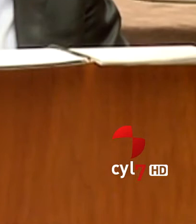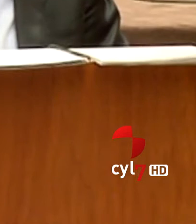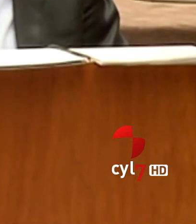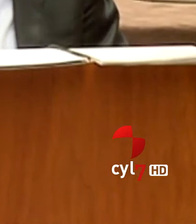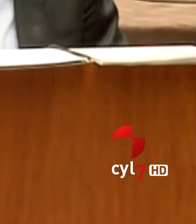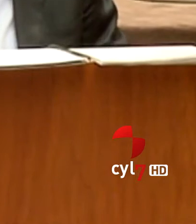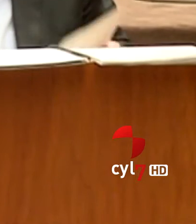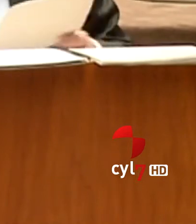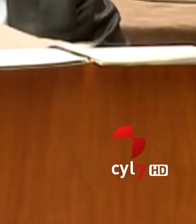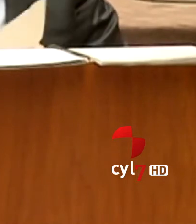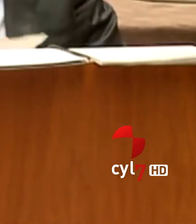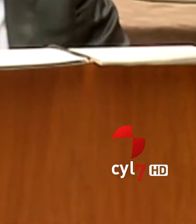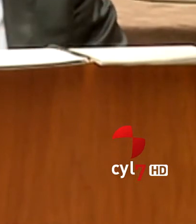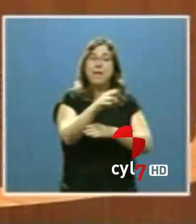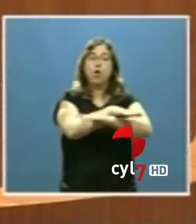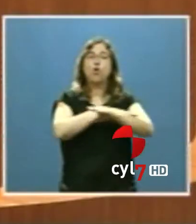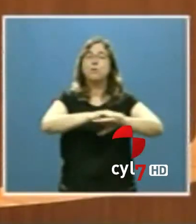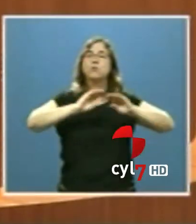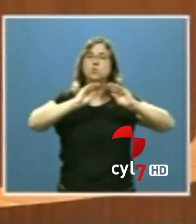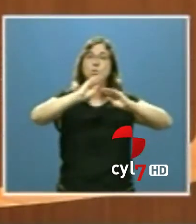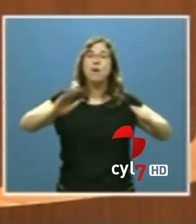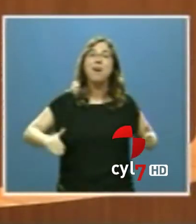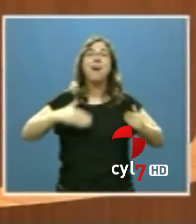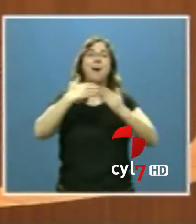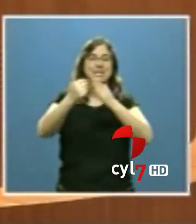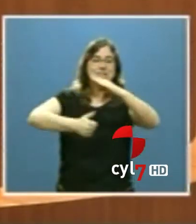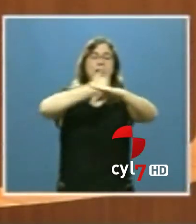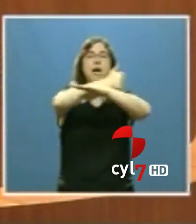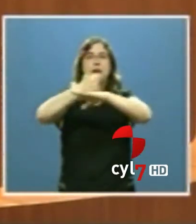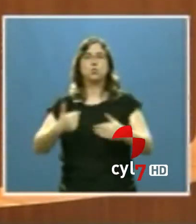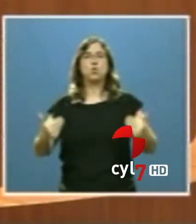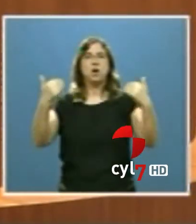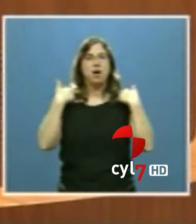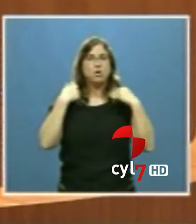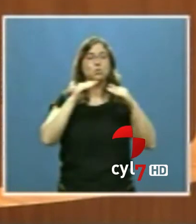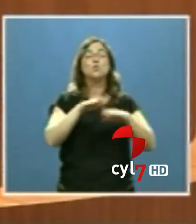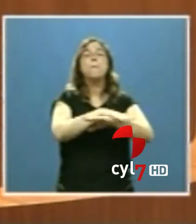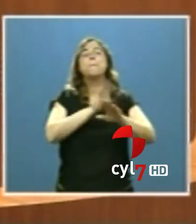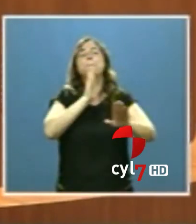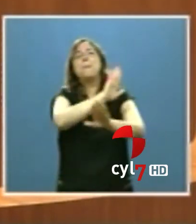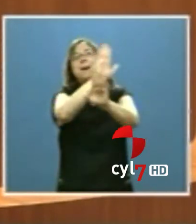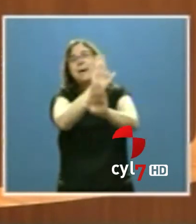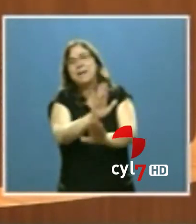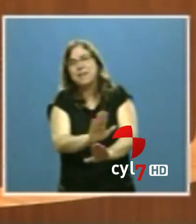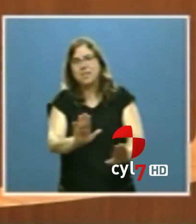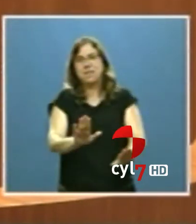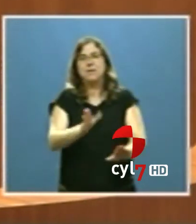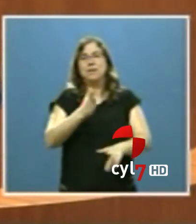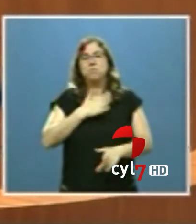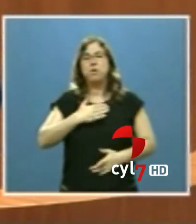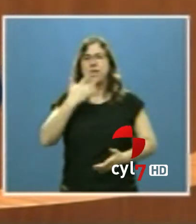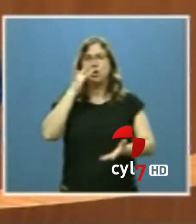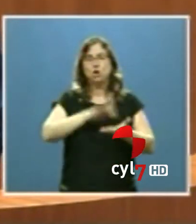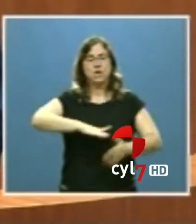desbloquear la investigación en el parlament o algún alto cargo de su gobierno parece ser que sí que ha estado manchado